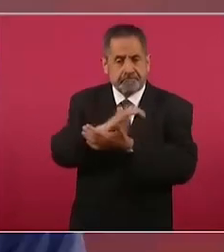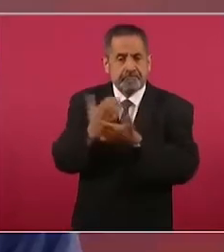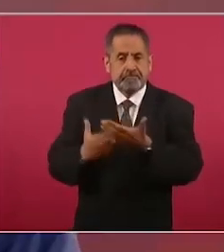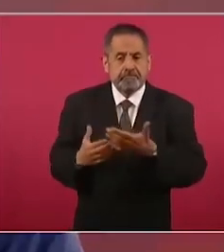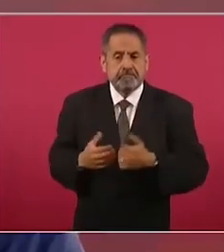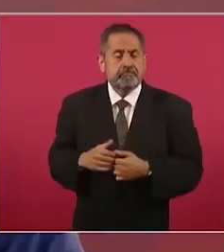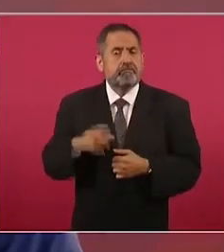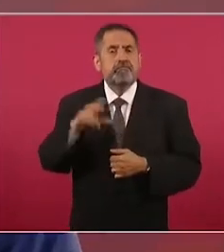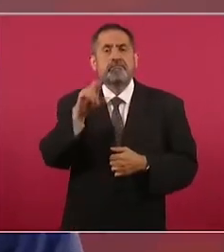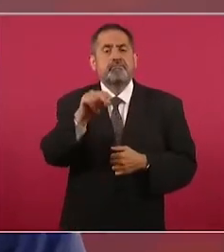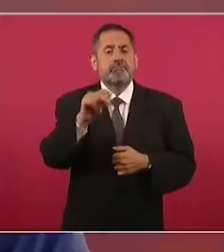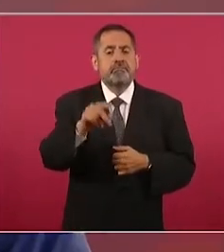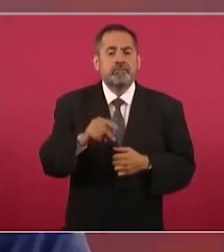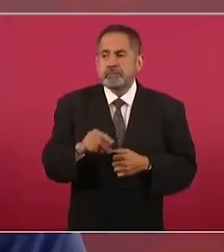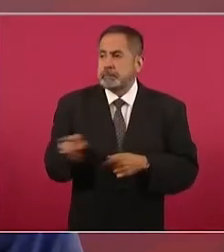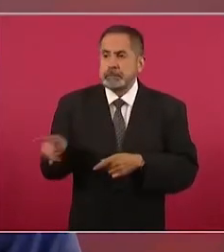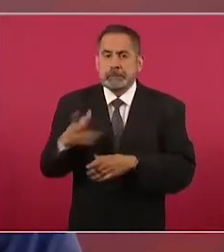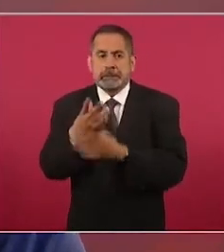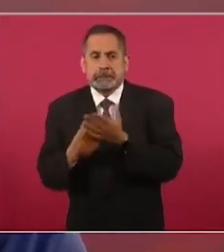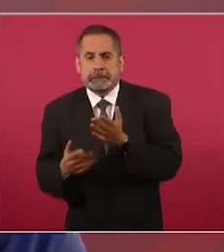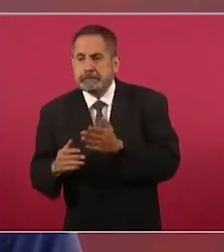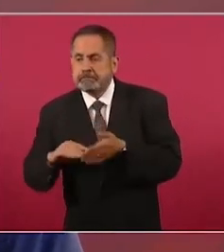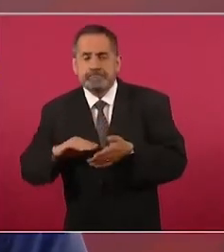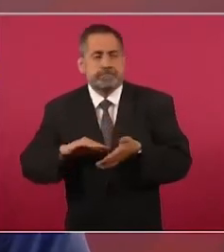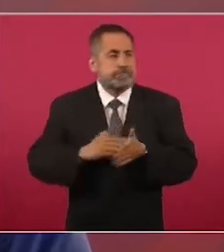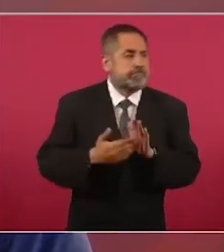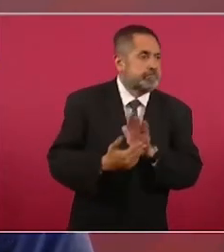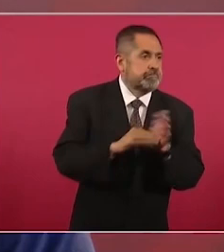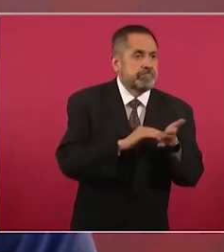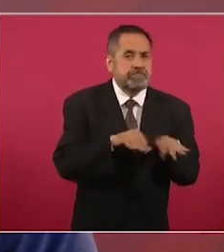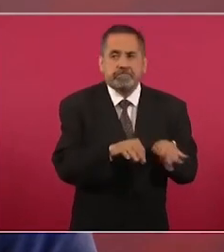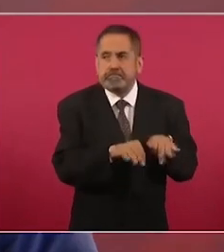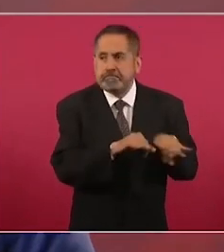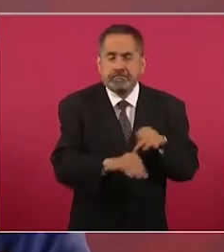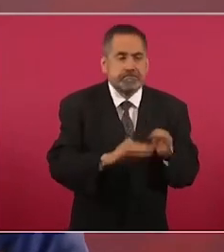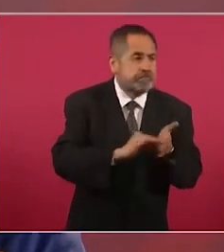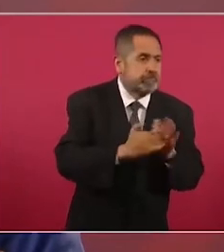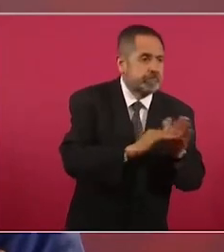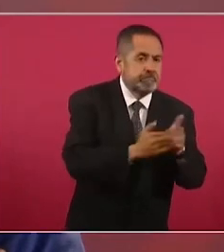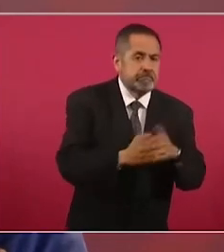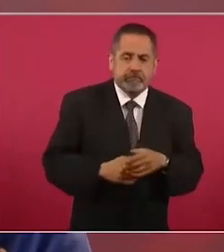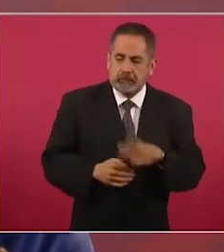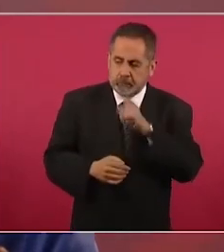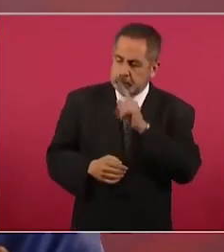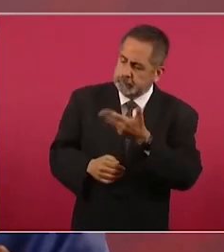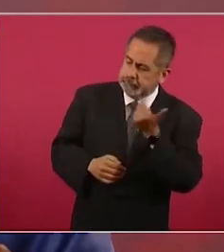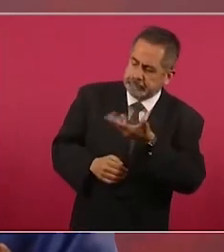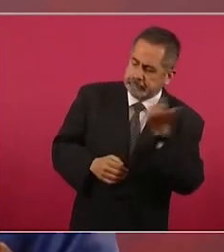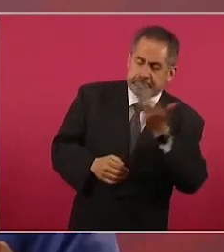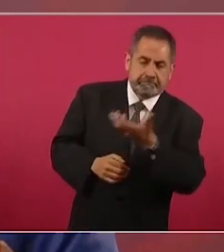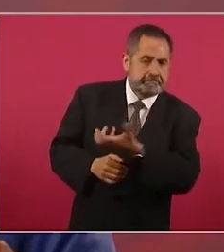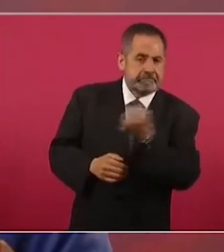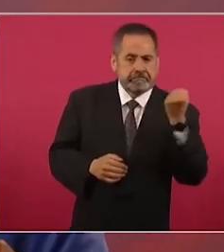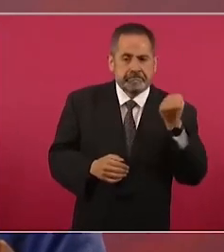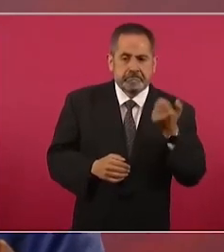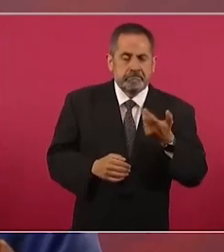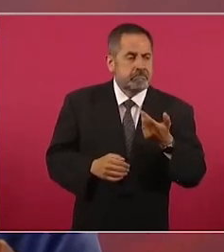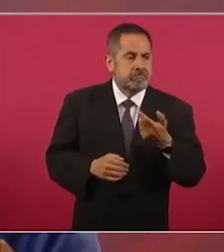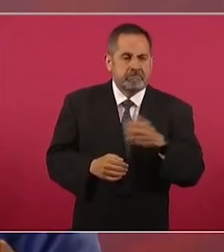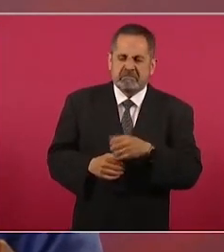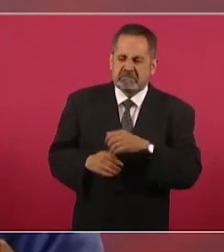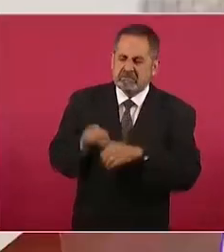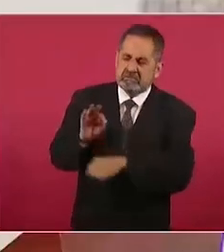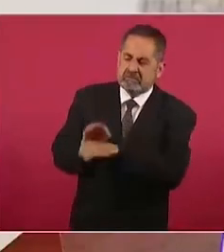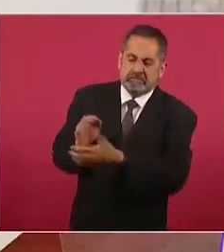Que no sea un asunto de particulares, de traficantes de personas, de